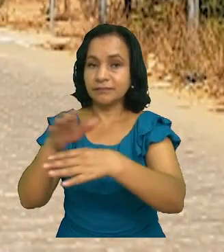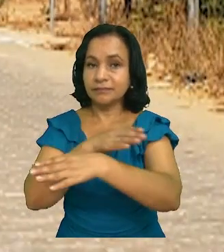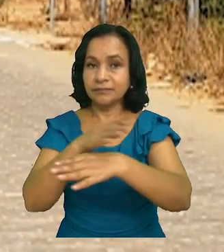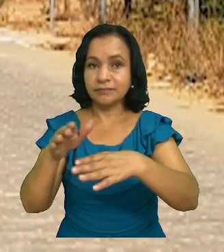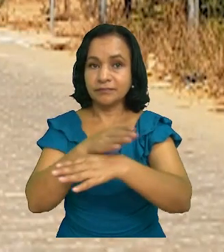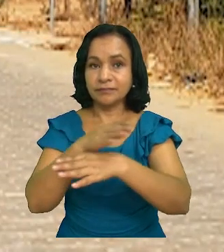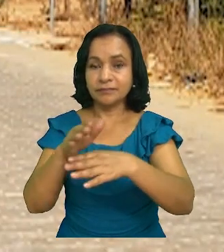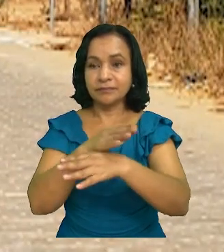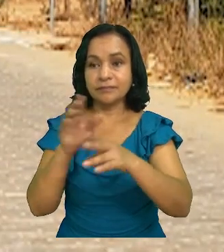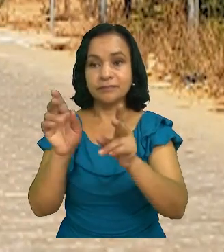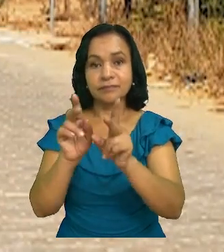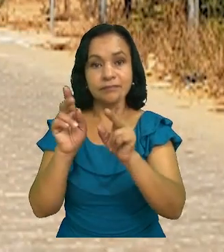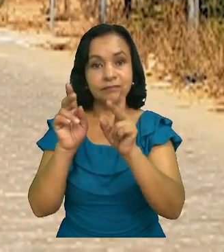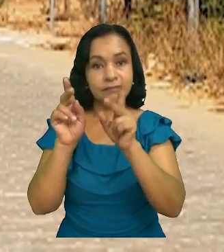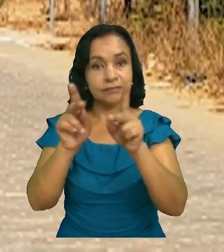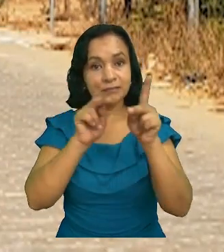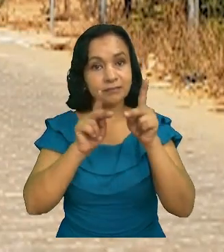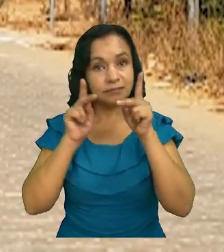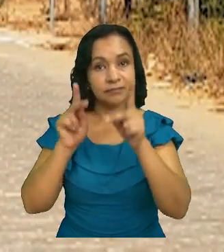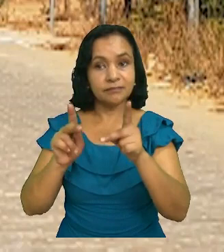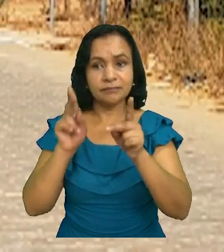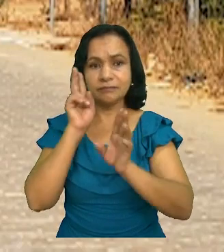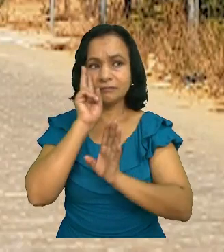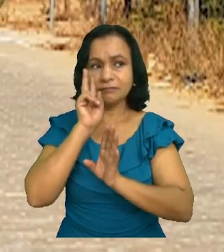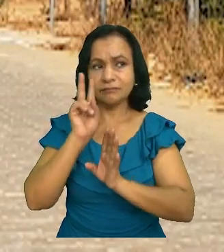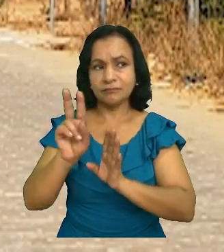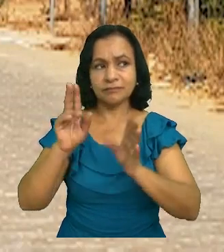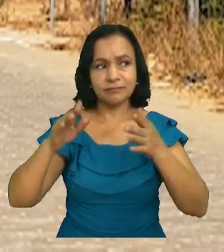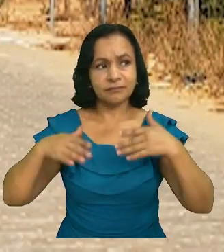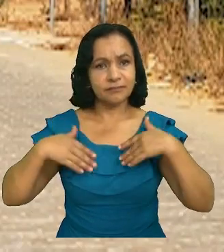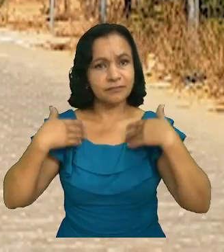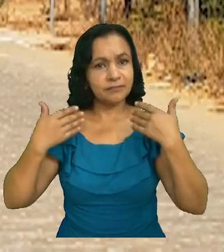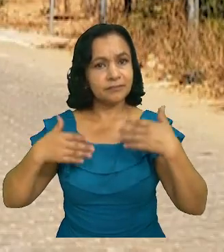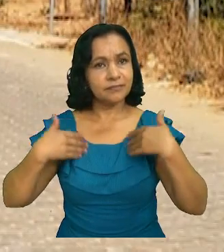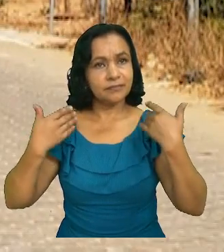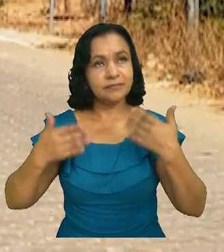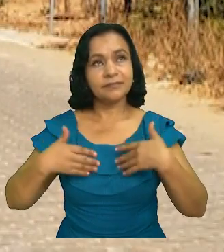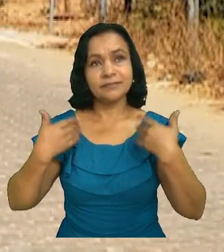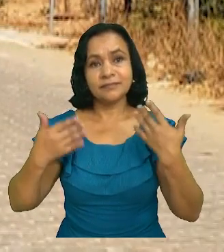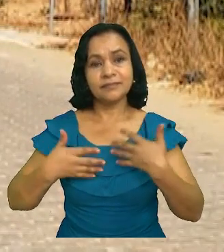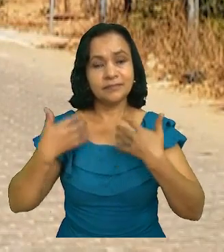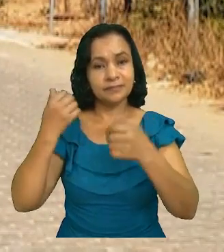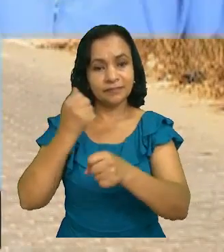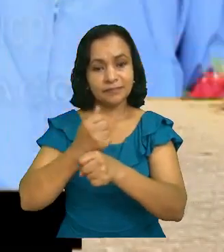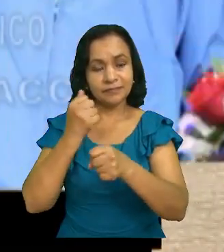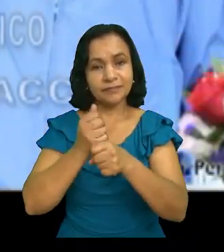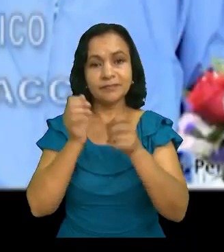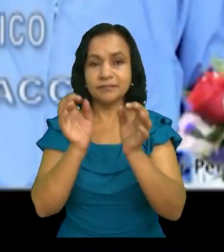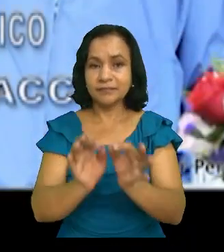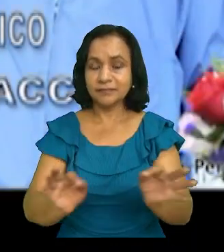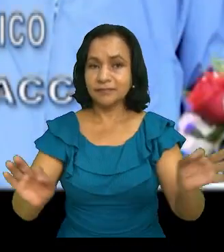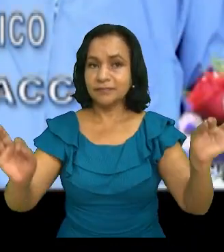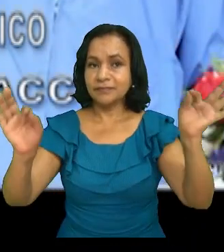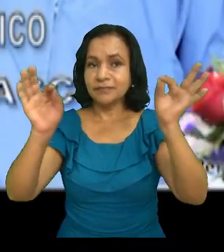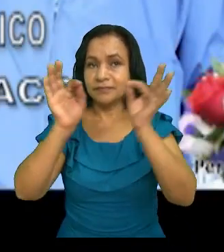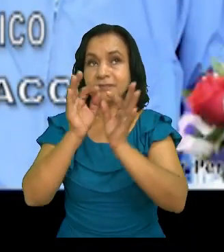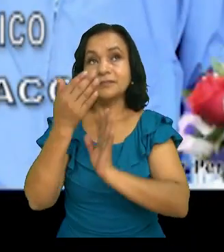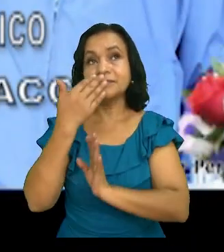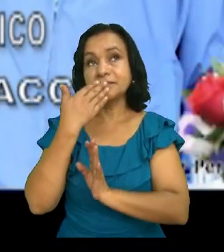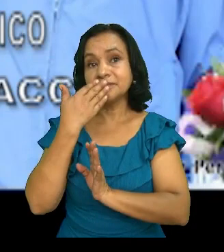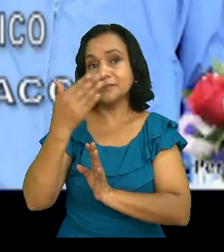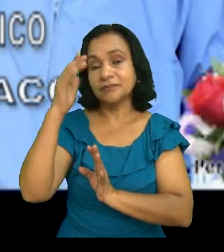La población está disfrutando ya en gran medida de esta obra importante de progreso de nuestro buen